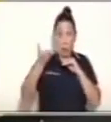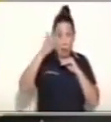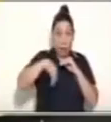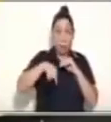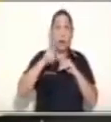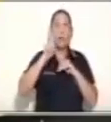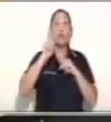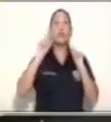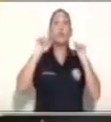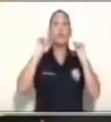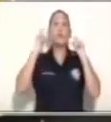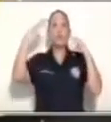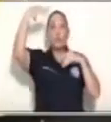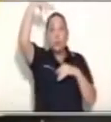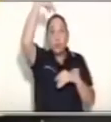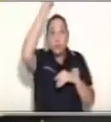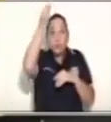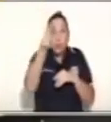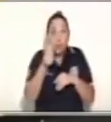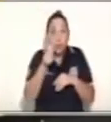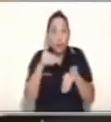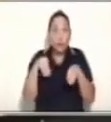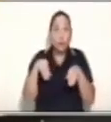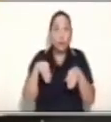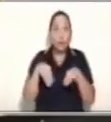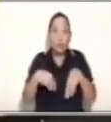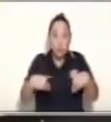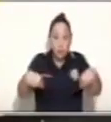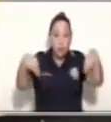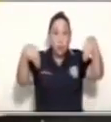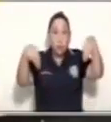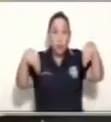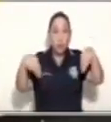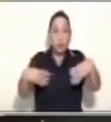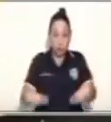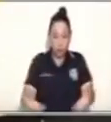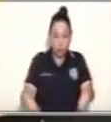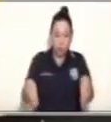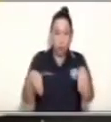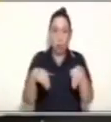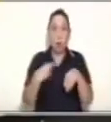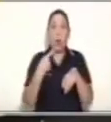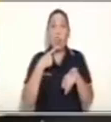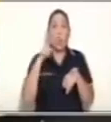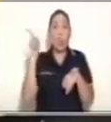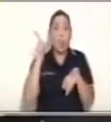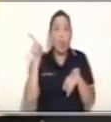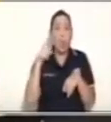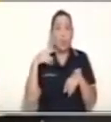tío Nacho. Aparecía un duende que les trenzaba el cabello